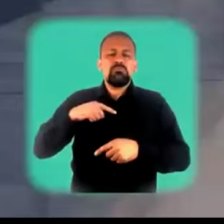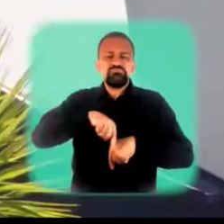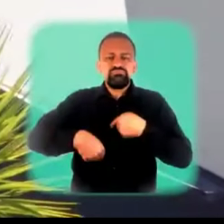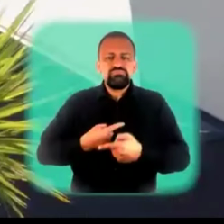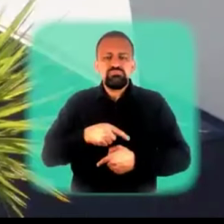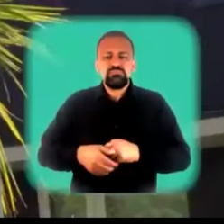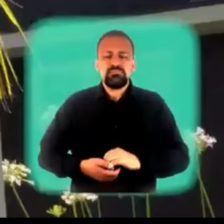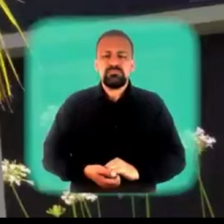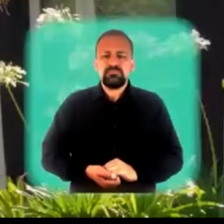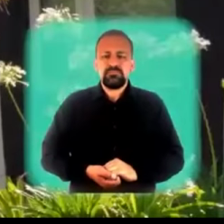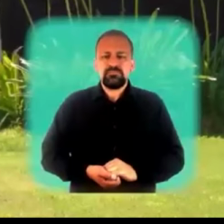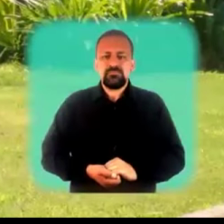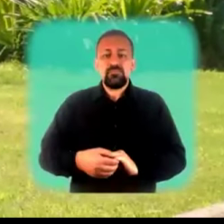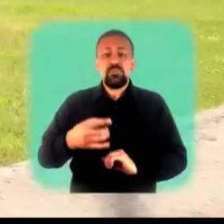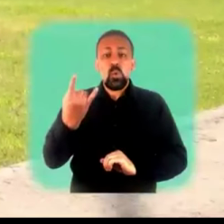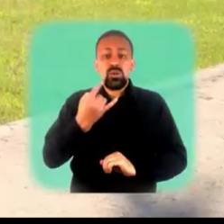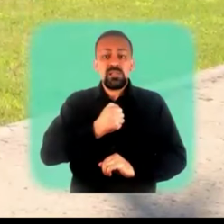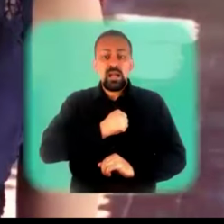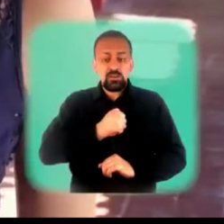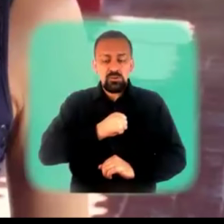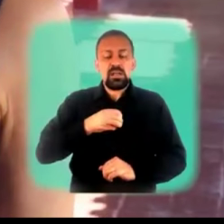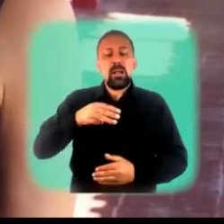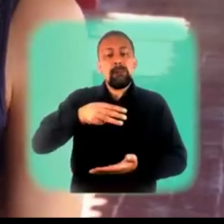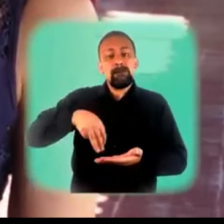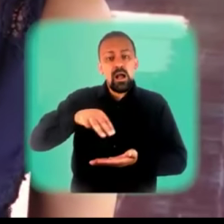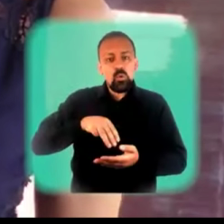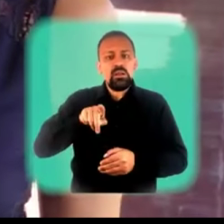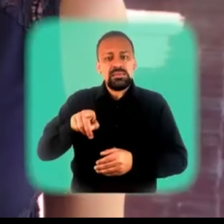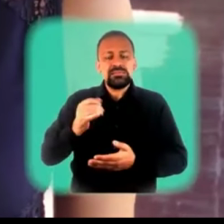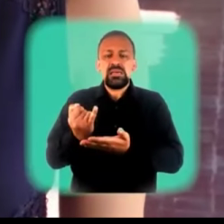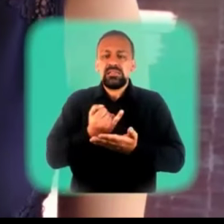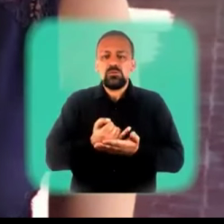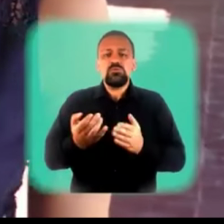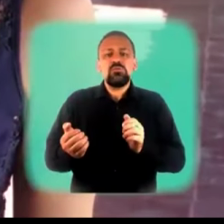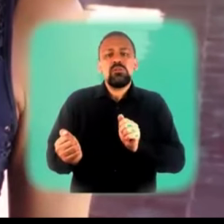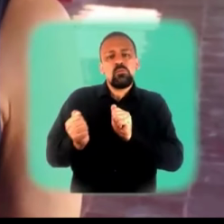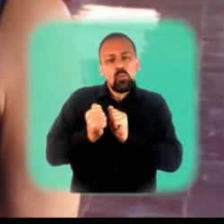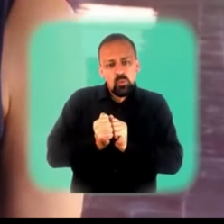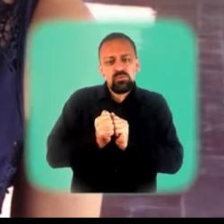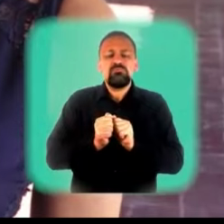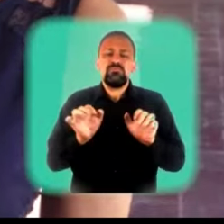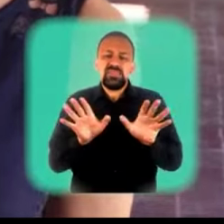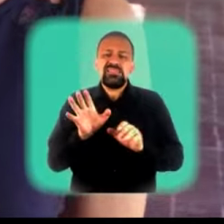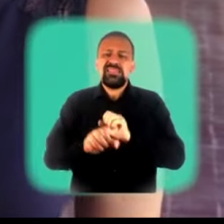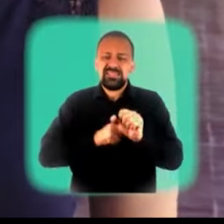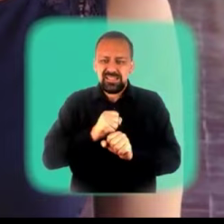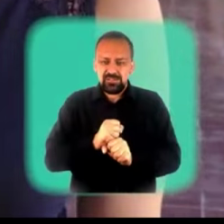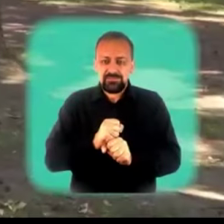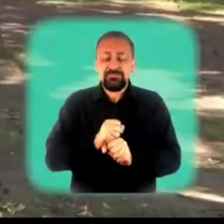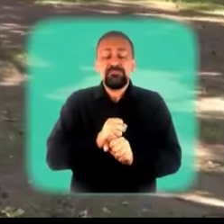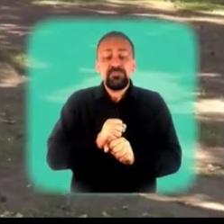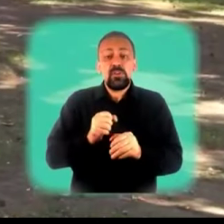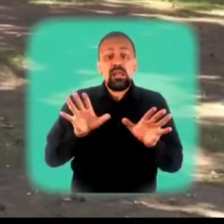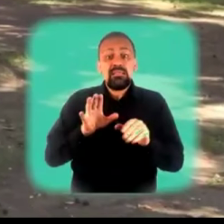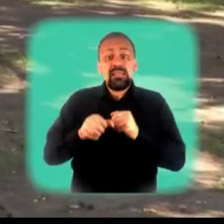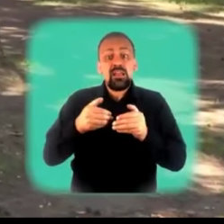metabólicas. La Universidad Católica del Maule ha sido una institución colaboradora del ACDIS durante estos 10 primeros años. En